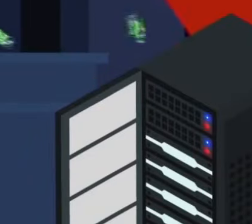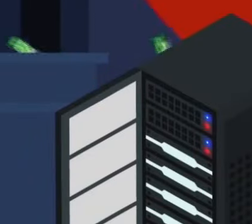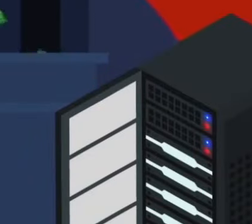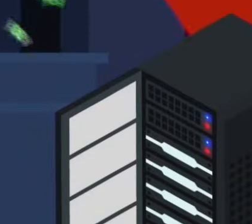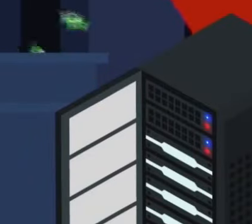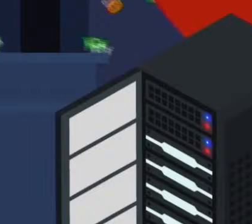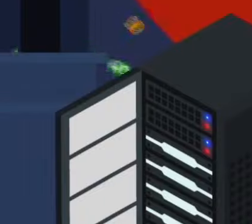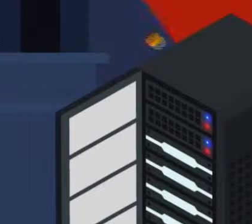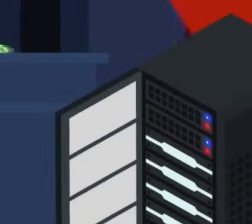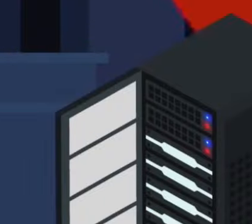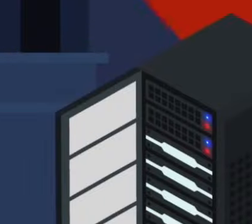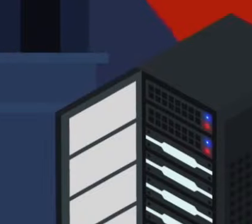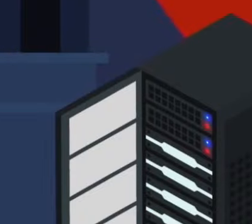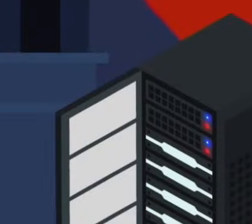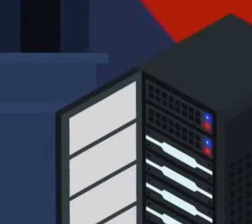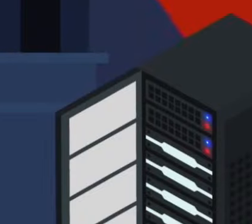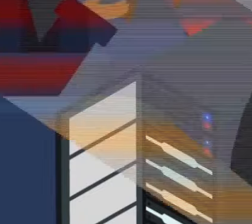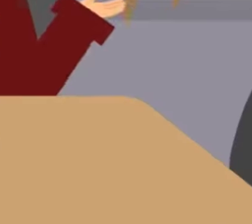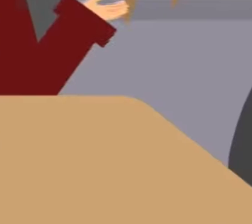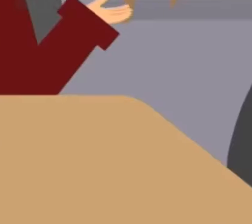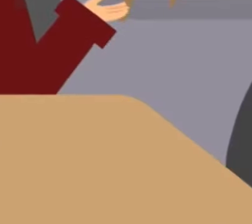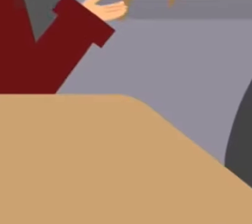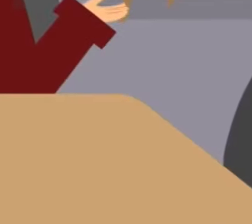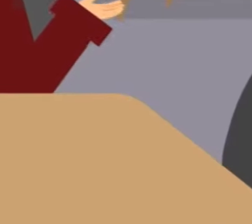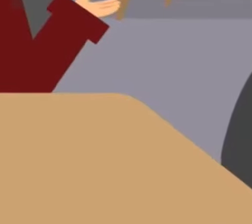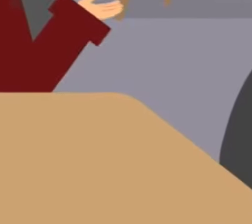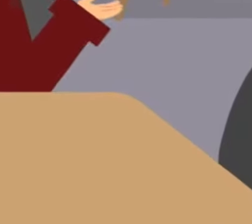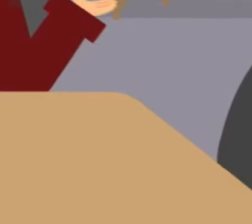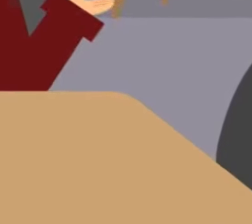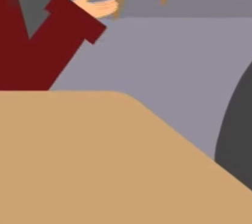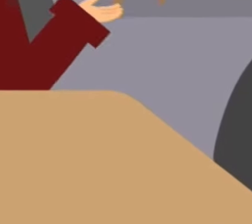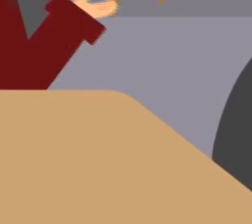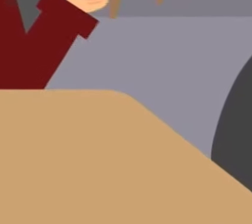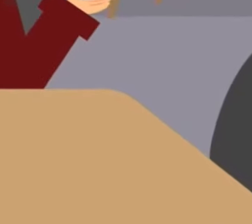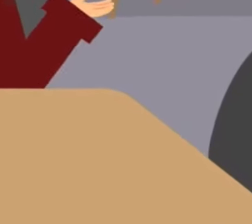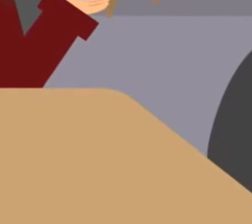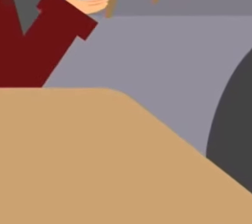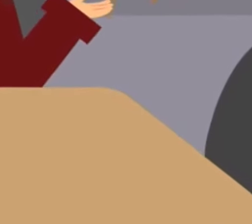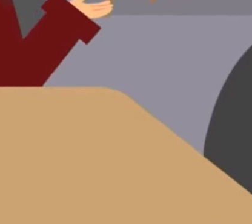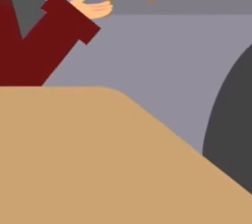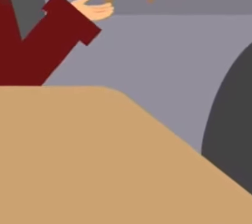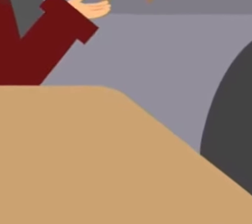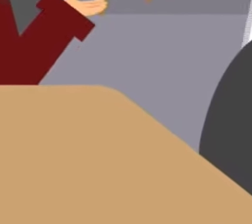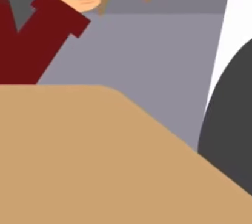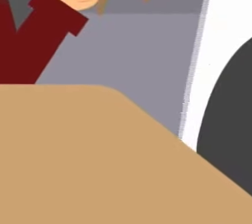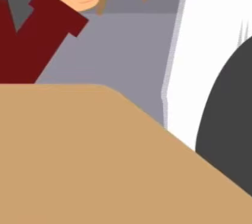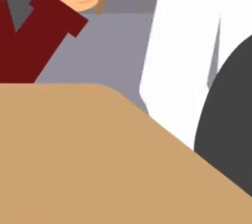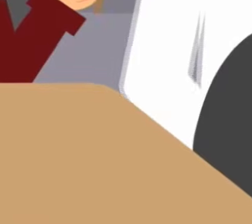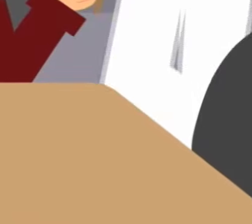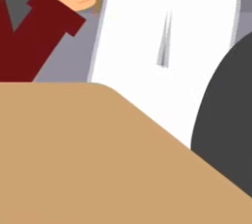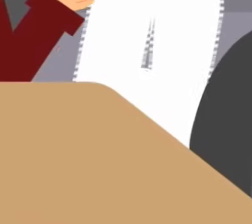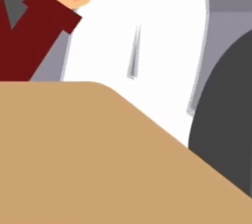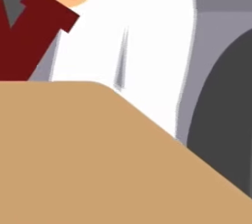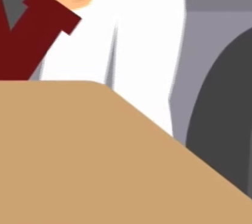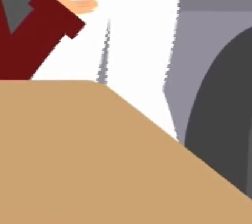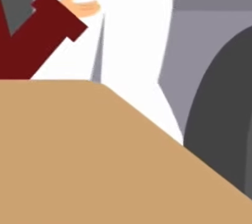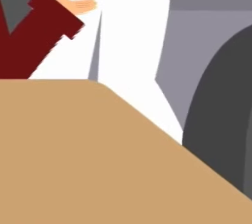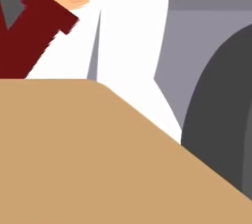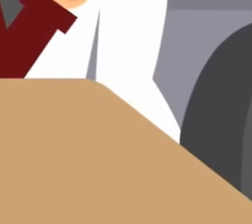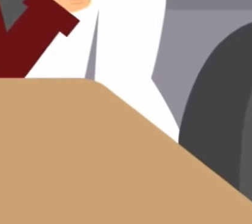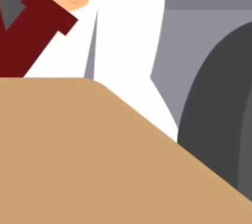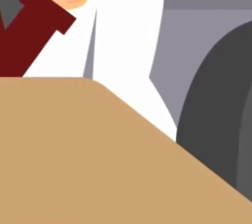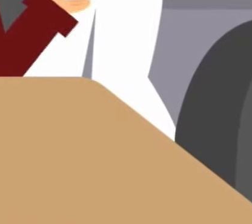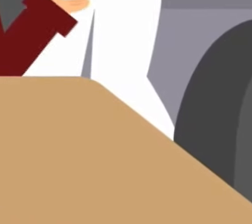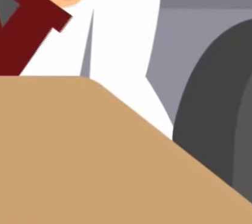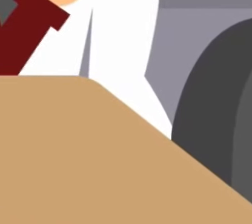manipulan nuestras realidades. Más allá de la pantalla de nuestros dispositivos, somos personas de carne y hueso. Recordemos